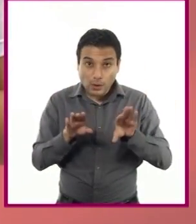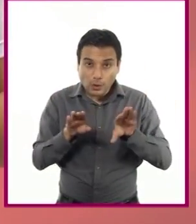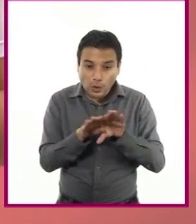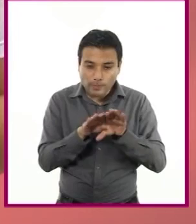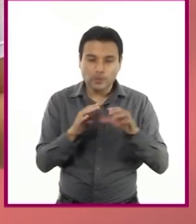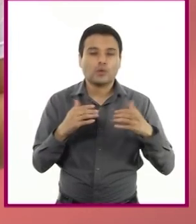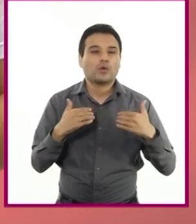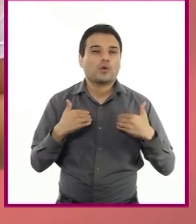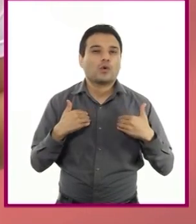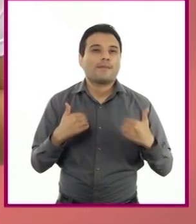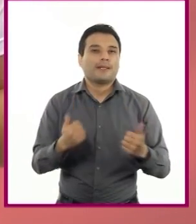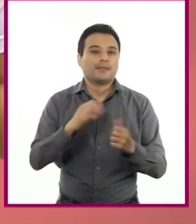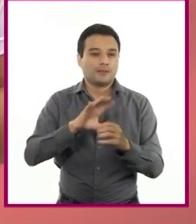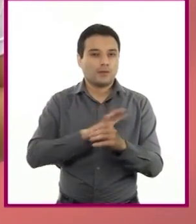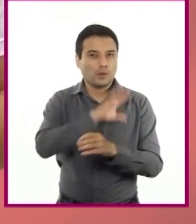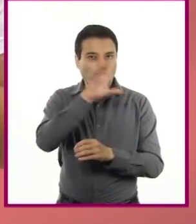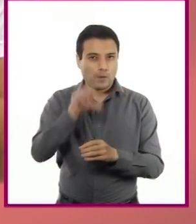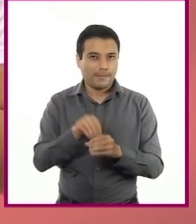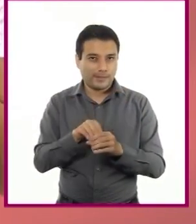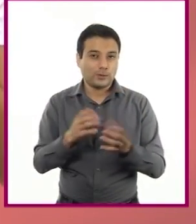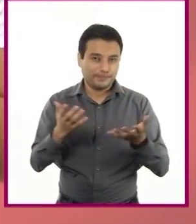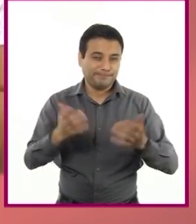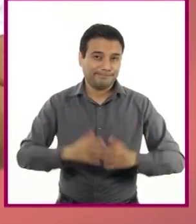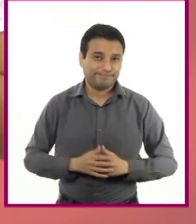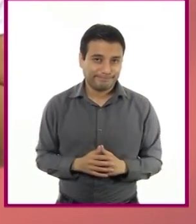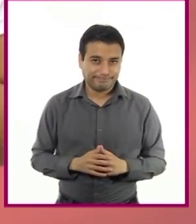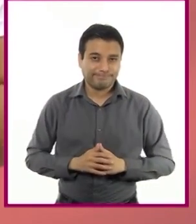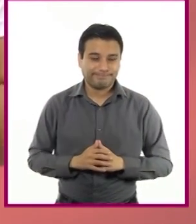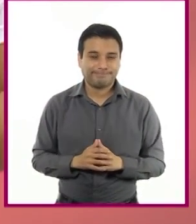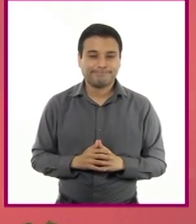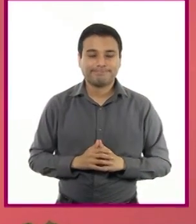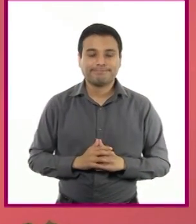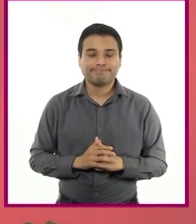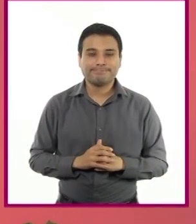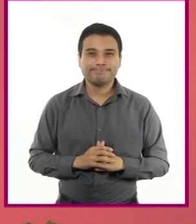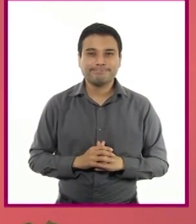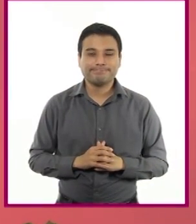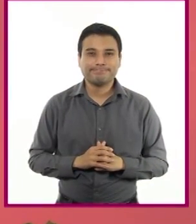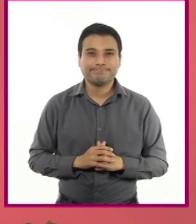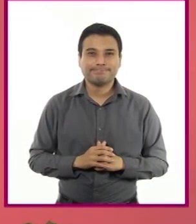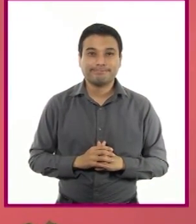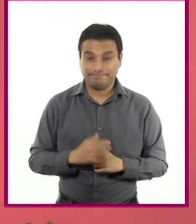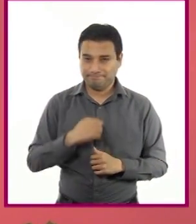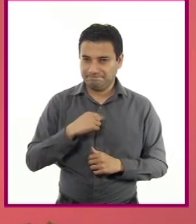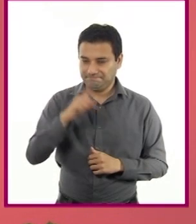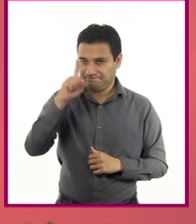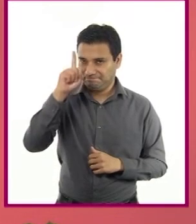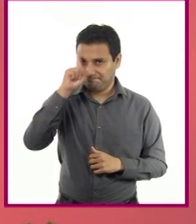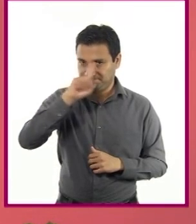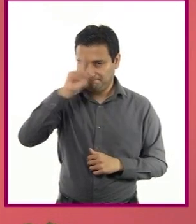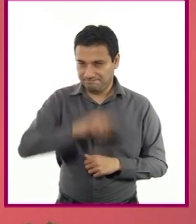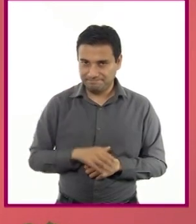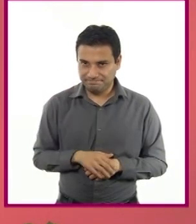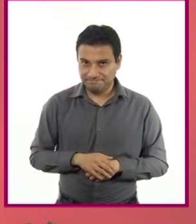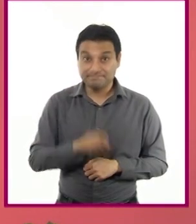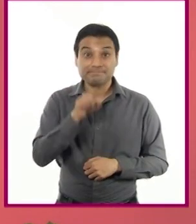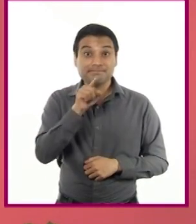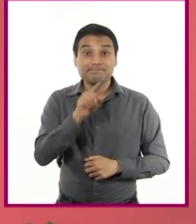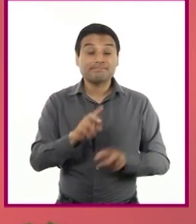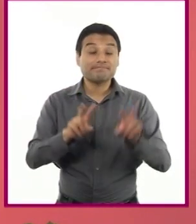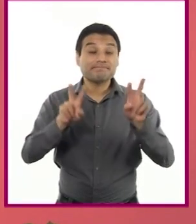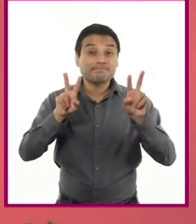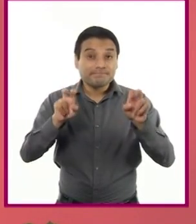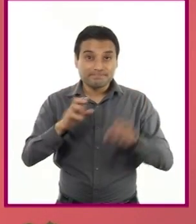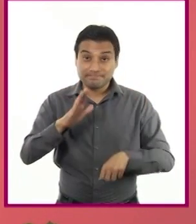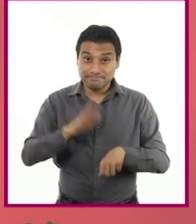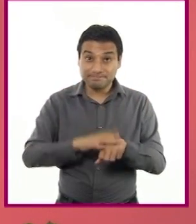comprender un tema a partir de lo general hasta lo particular. Les sugerimos que para reafirmar lo que vimos